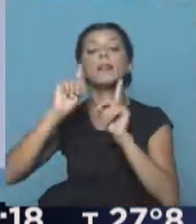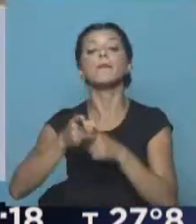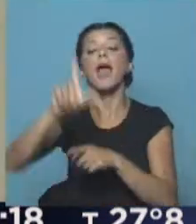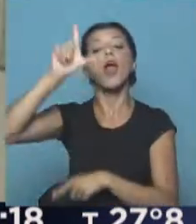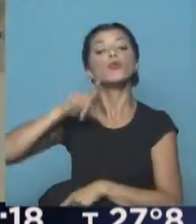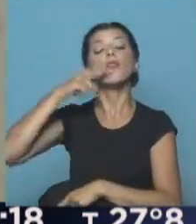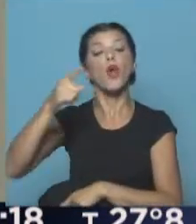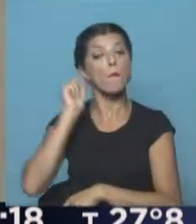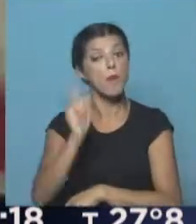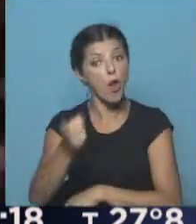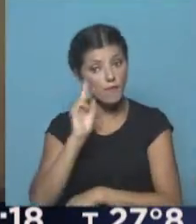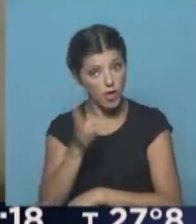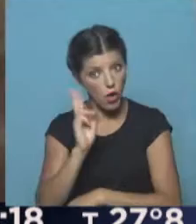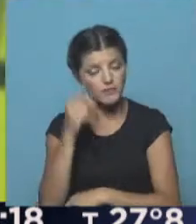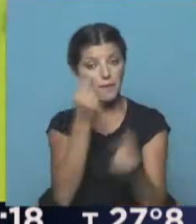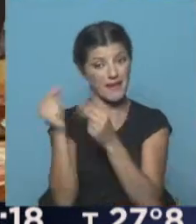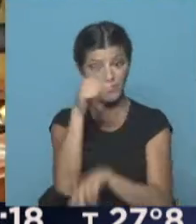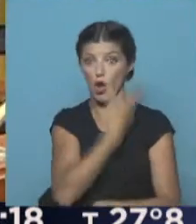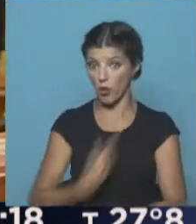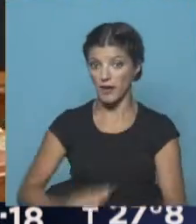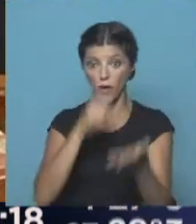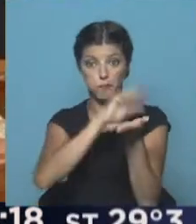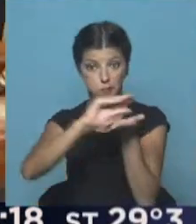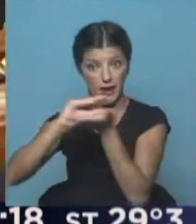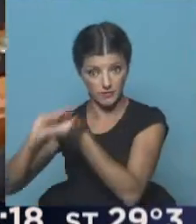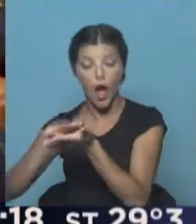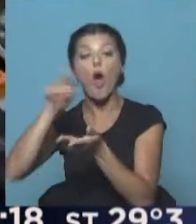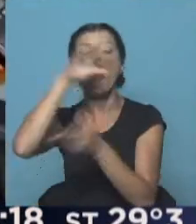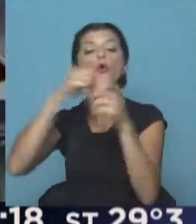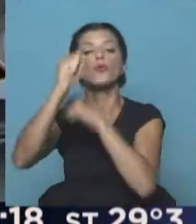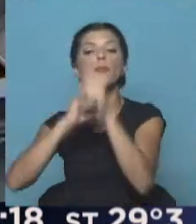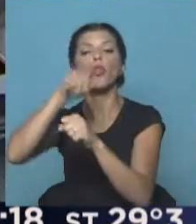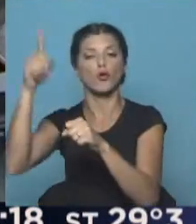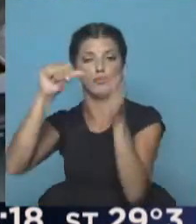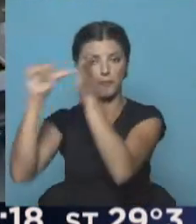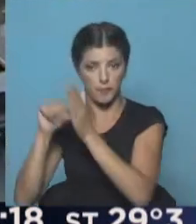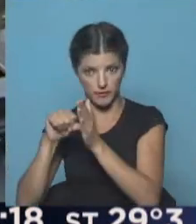prohibir el financiamiento con dinero oficial de organizaciones extranjeras pro aborto.